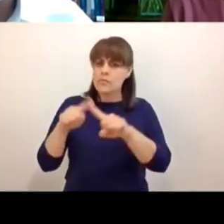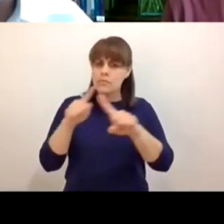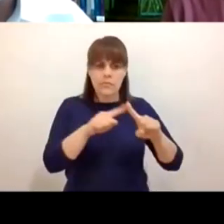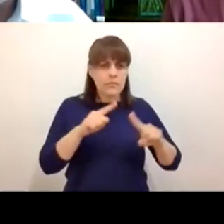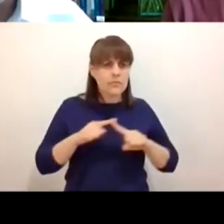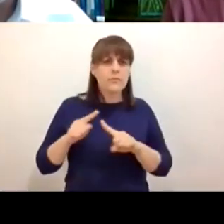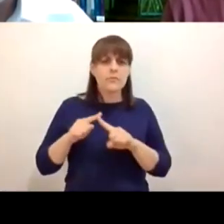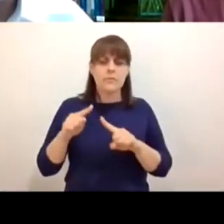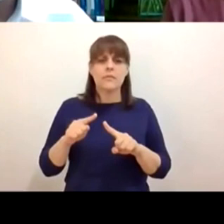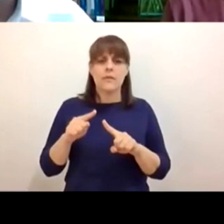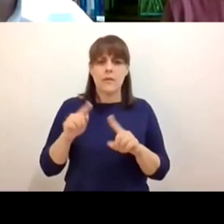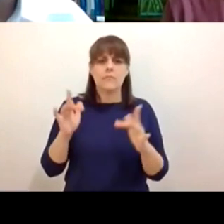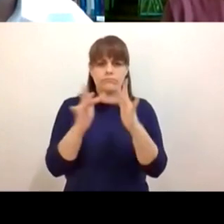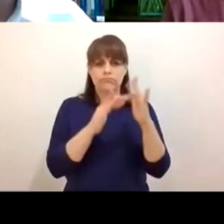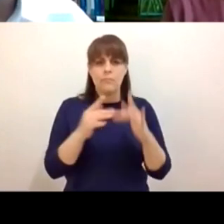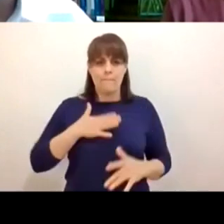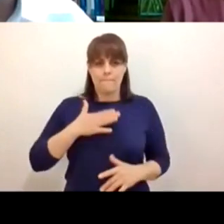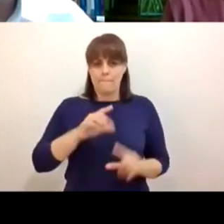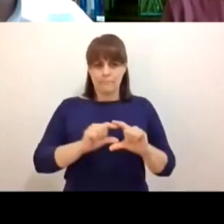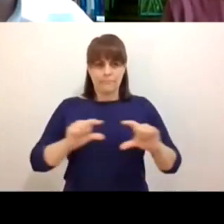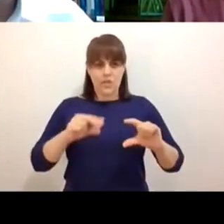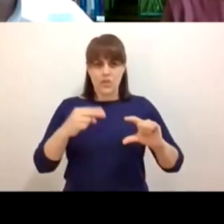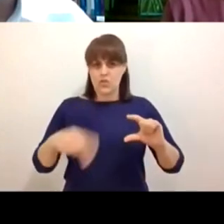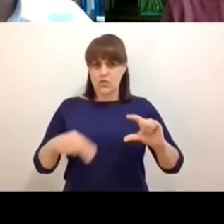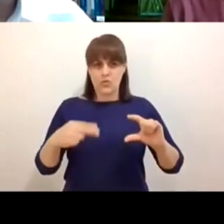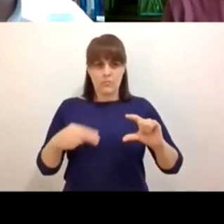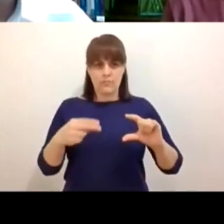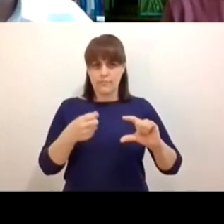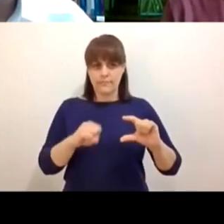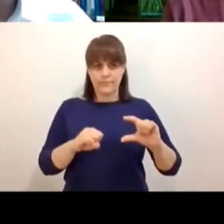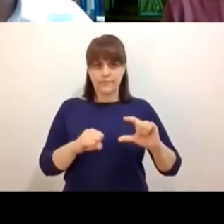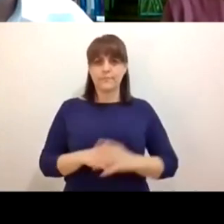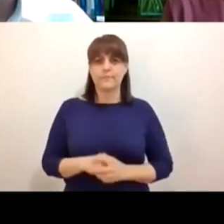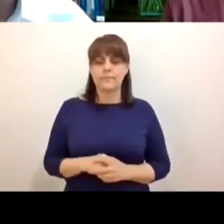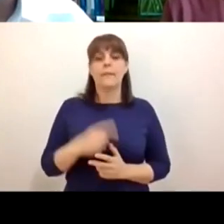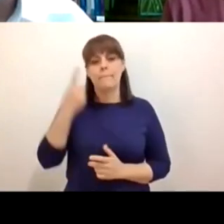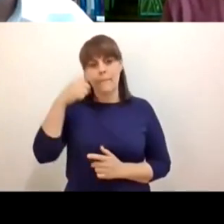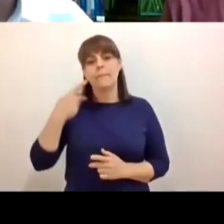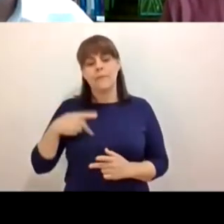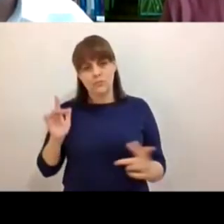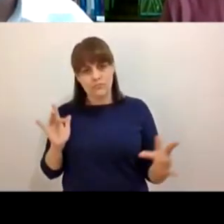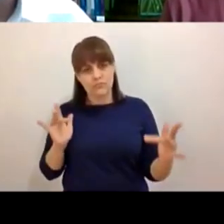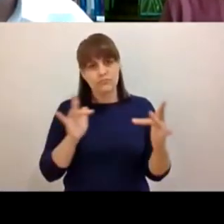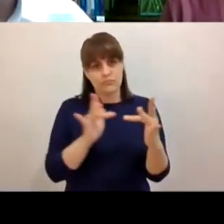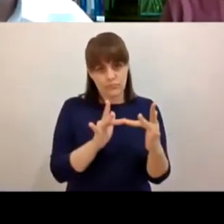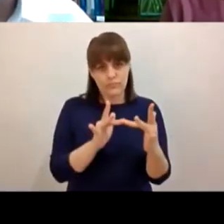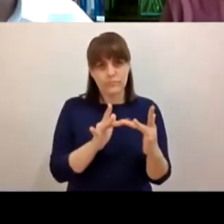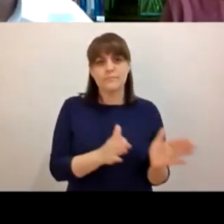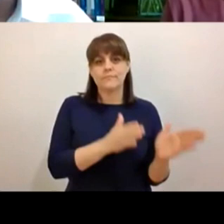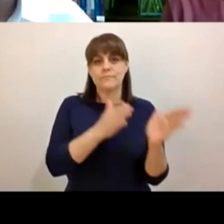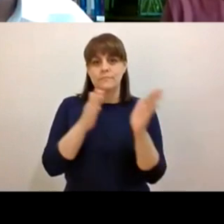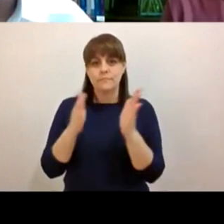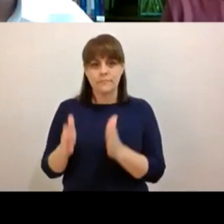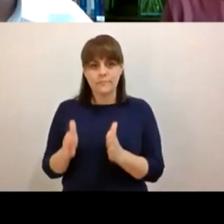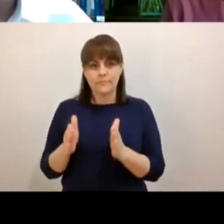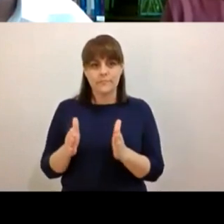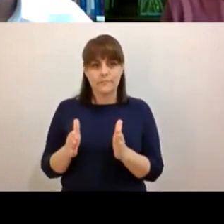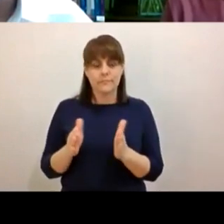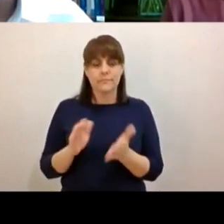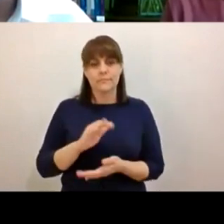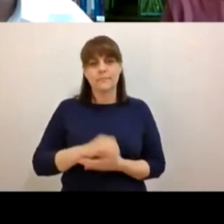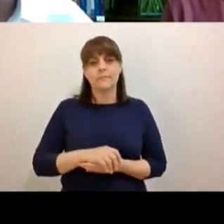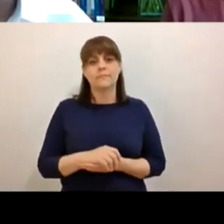Perfecto, muchísimas gracias para que también la gente se una y ahorita también se contacte. Magistrado Altamirano, pues la verdad,